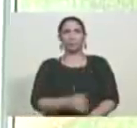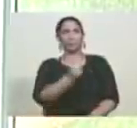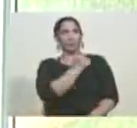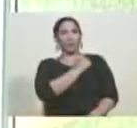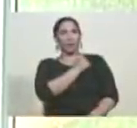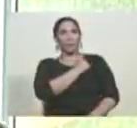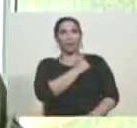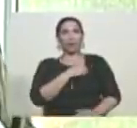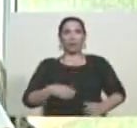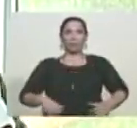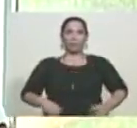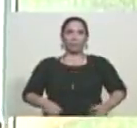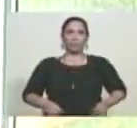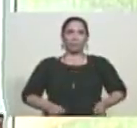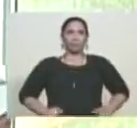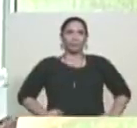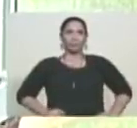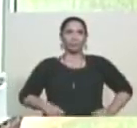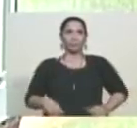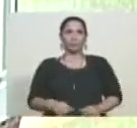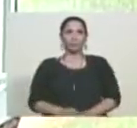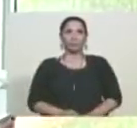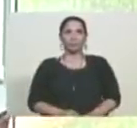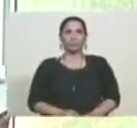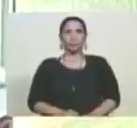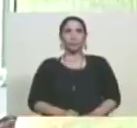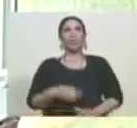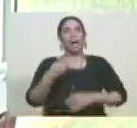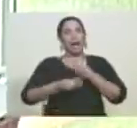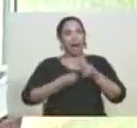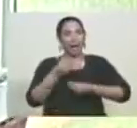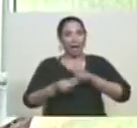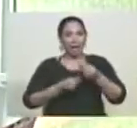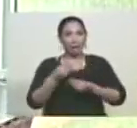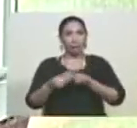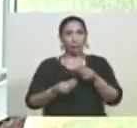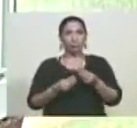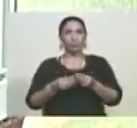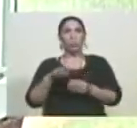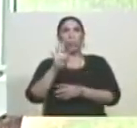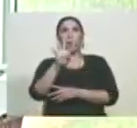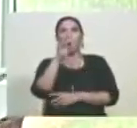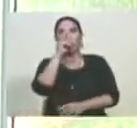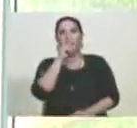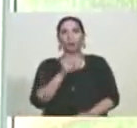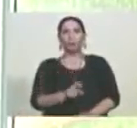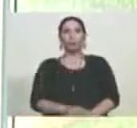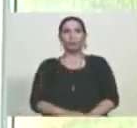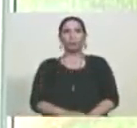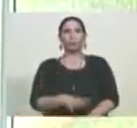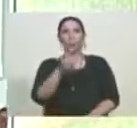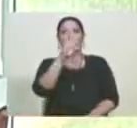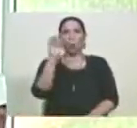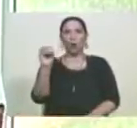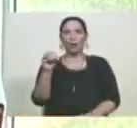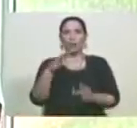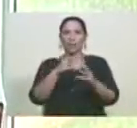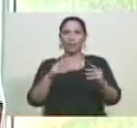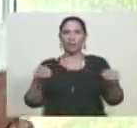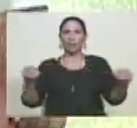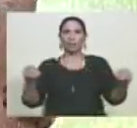camarada, después de haber realizado una bienhechuría por más de 4 años con 40 hectáreas de